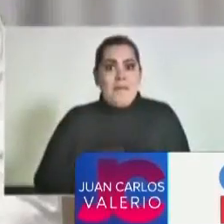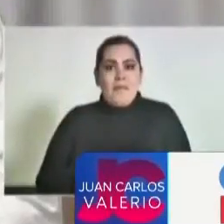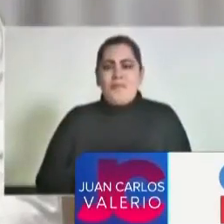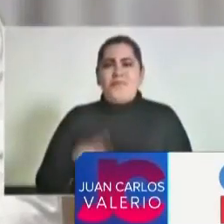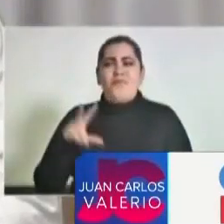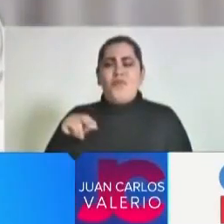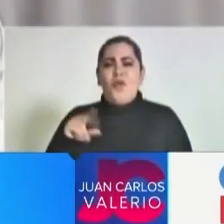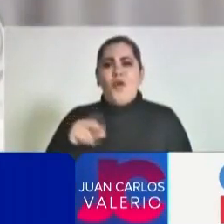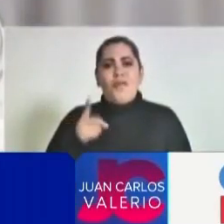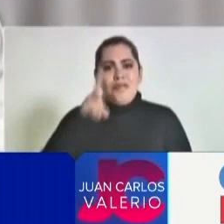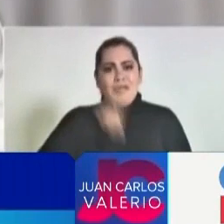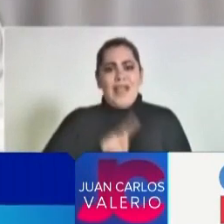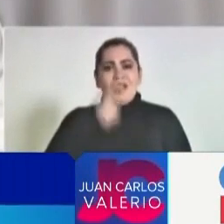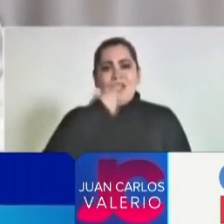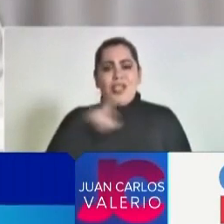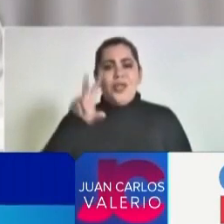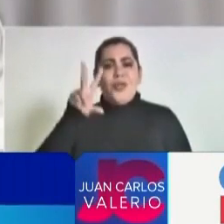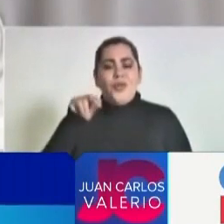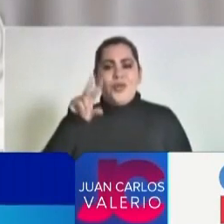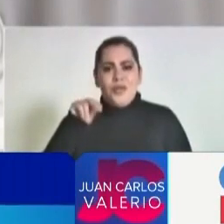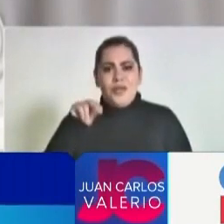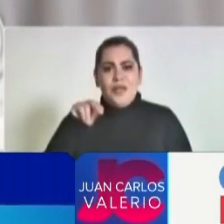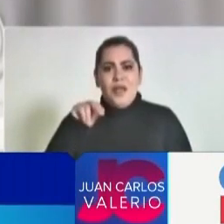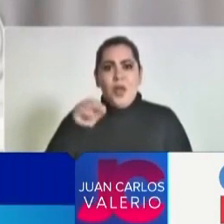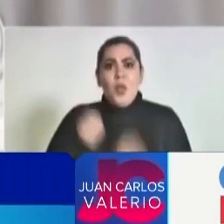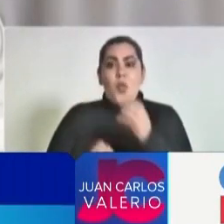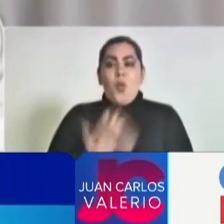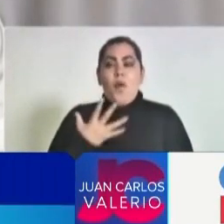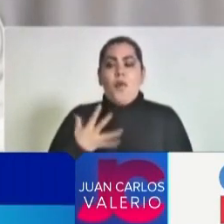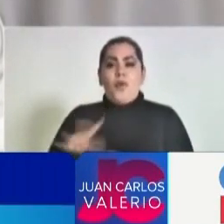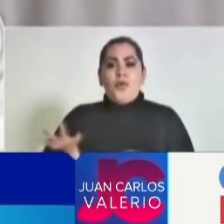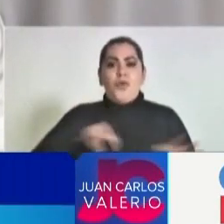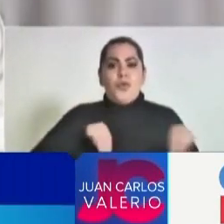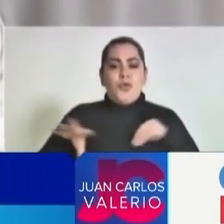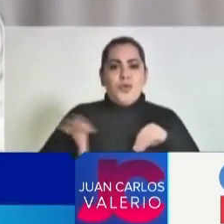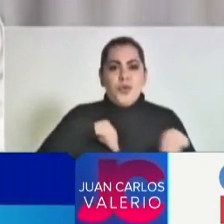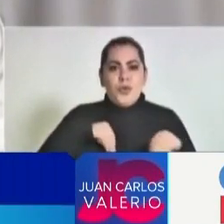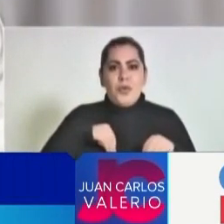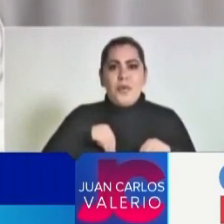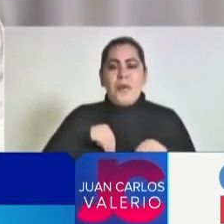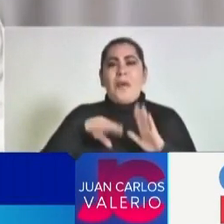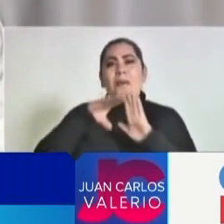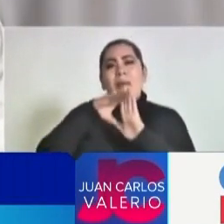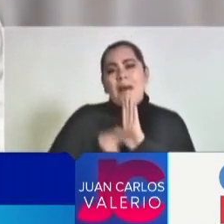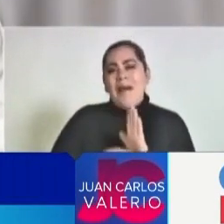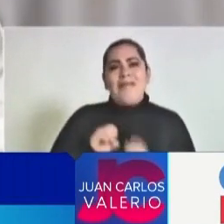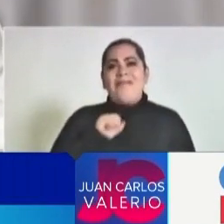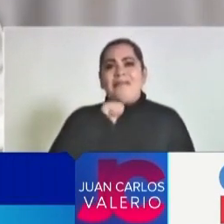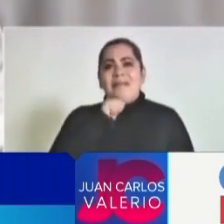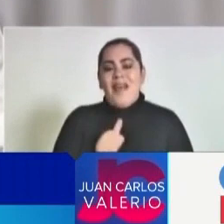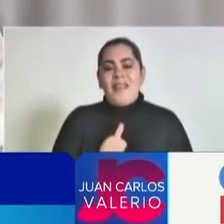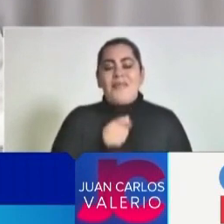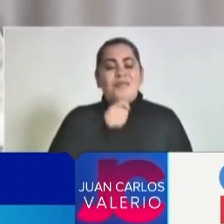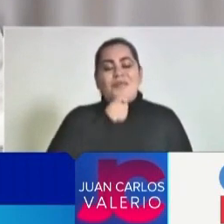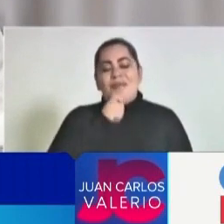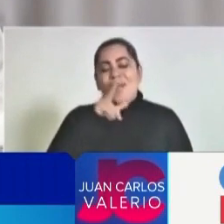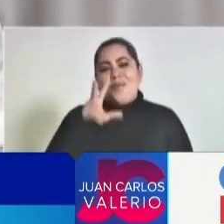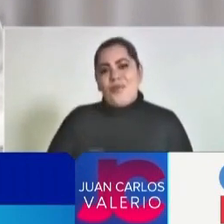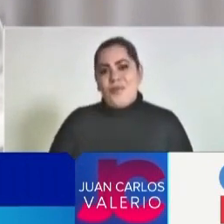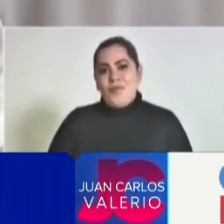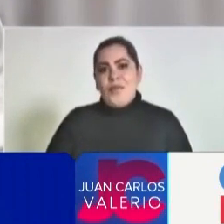No tomemos este día con 180 nuevos contagios como una baja en nada